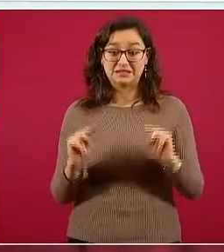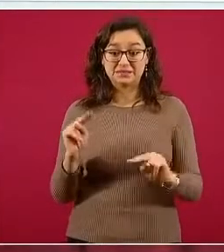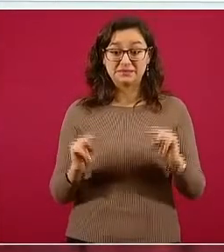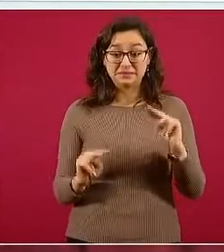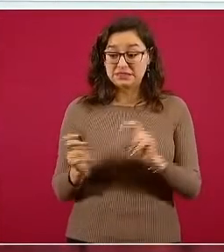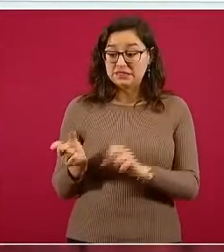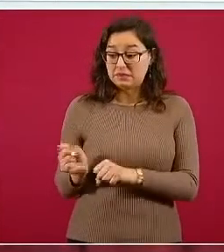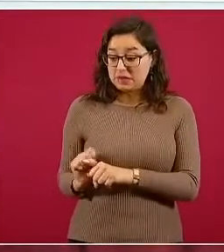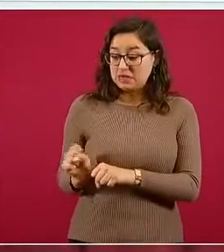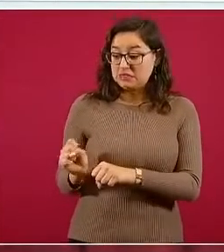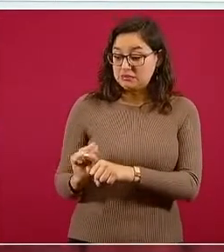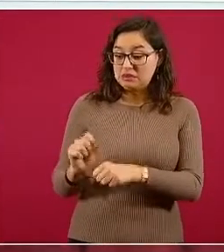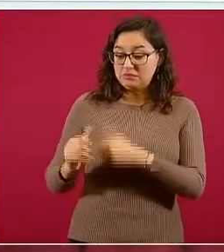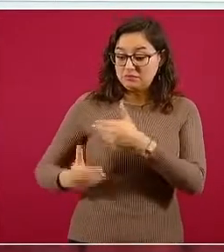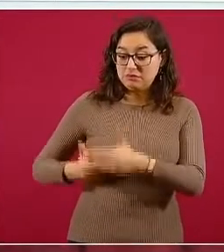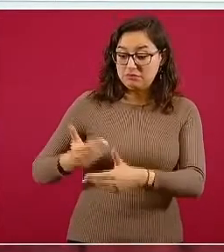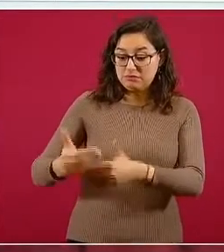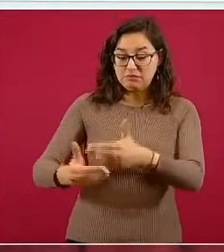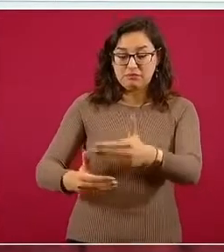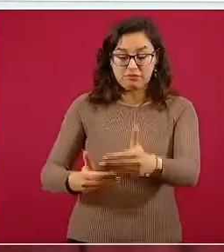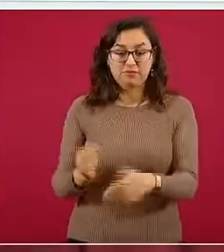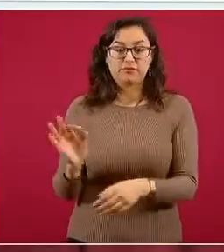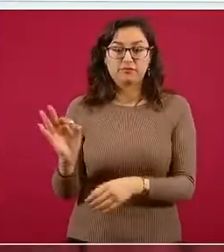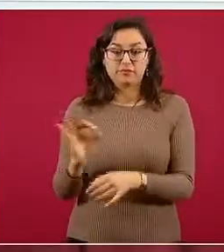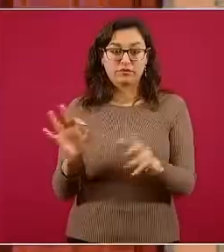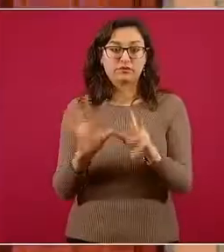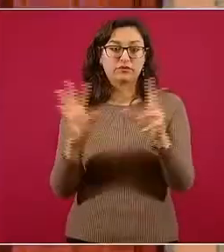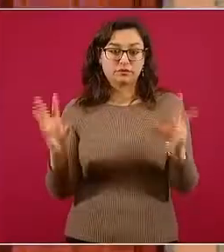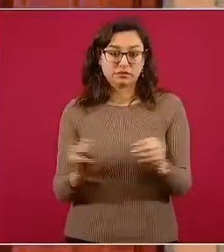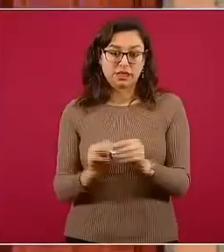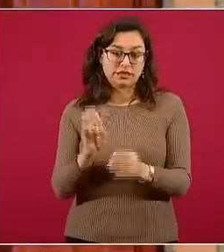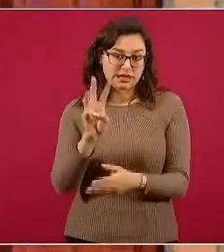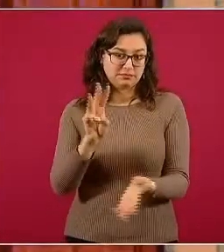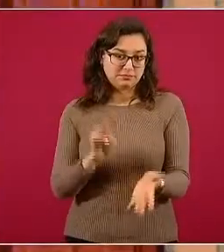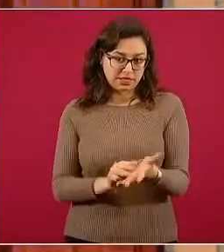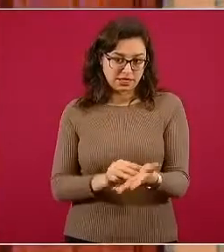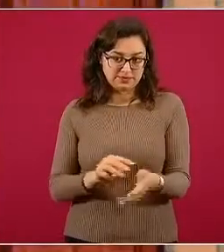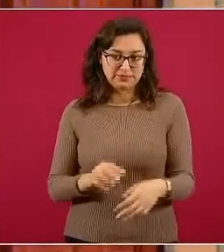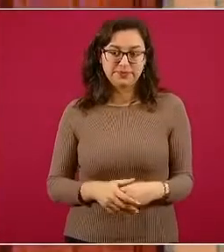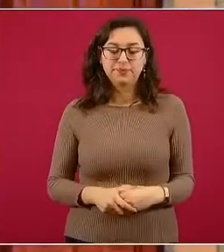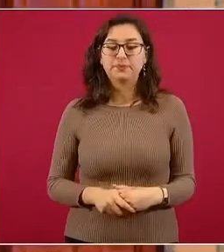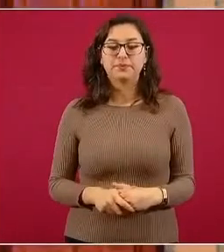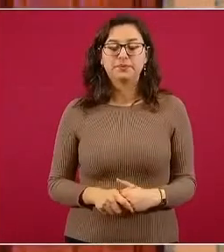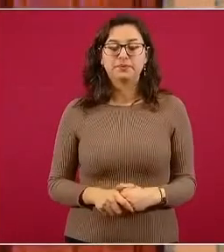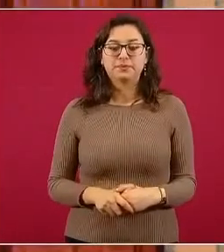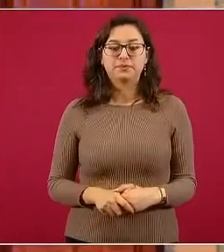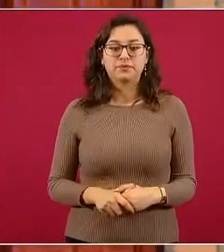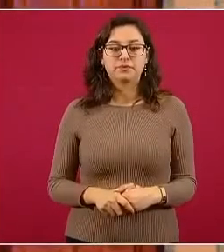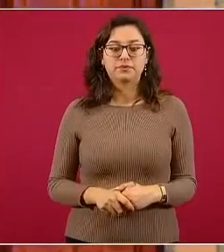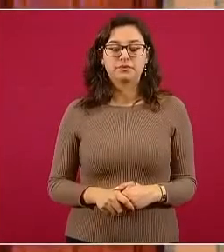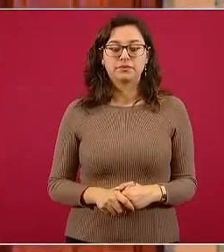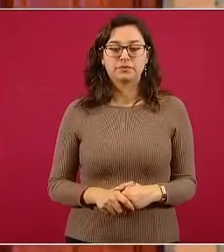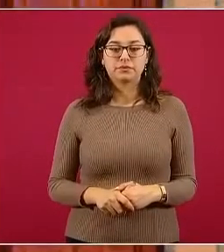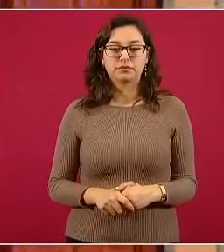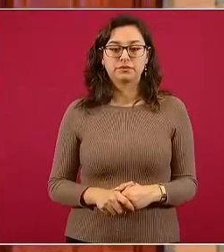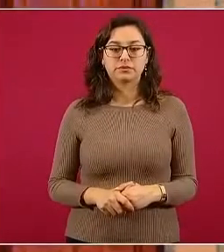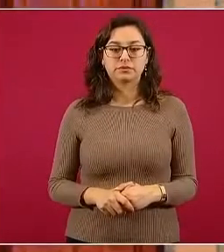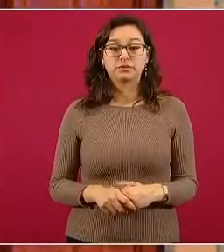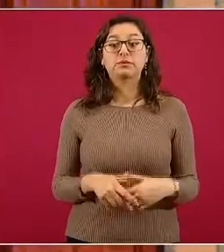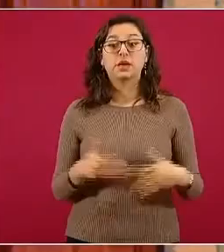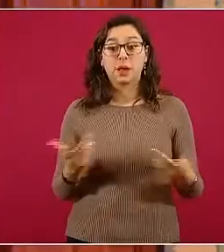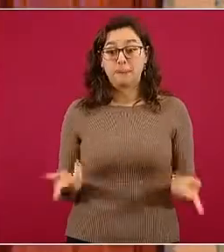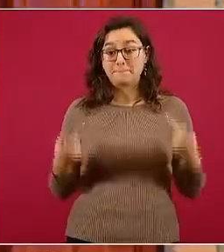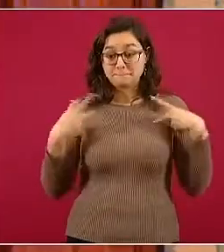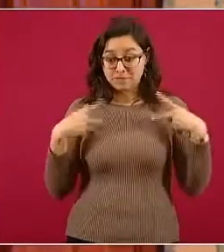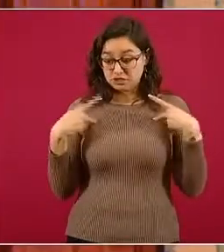cada semana epidemiológica está siendo alrededor de los 3.000. Esperemos que en la medida de la oportunidad en la cual se atienda